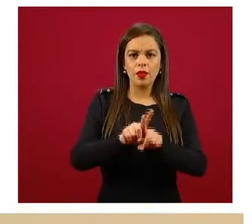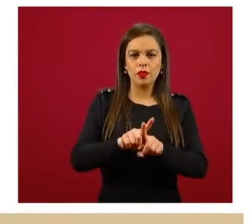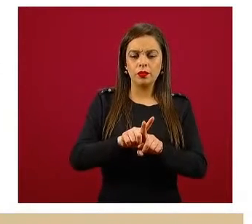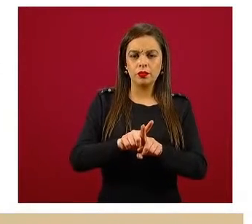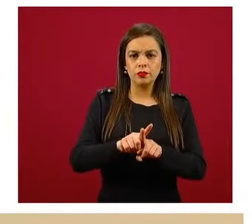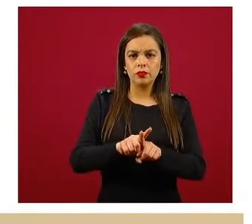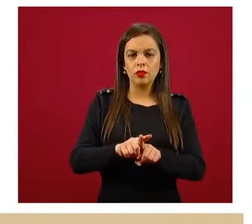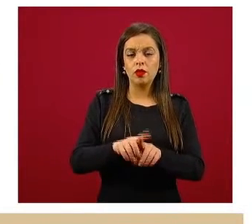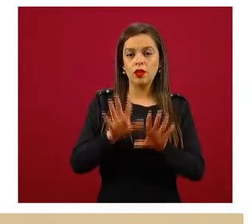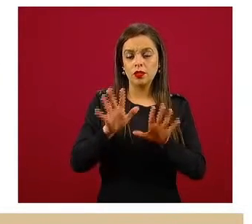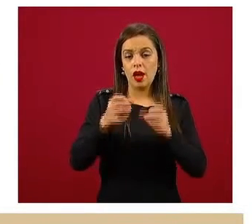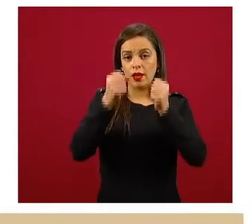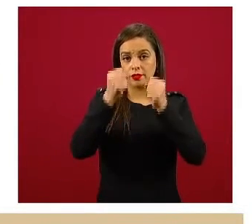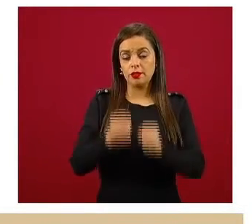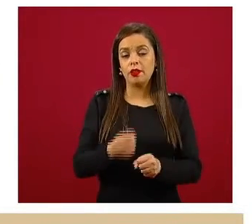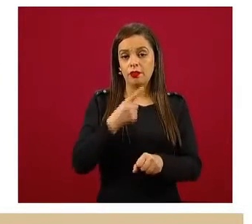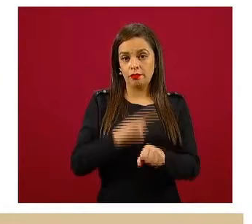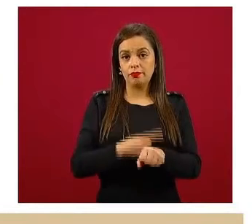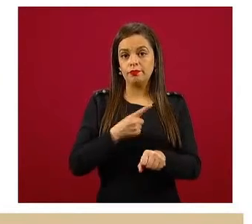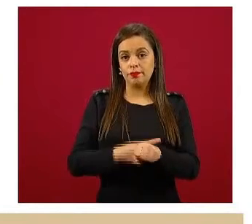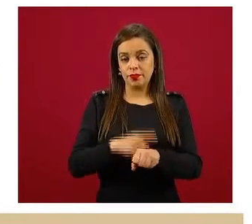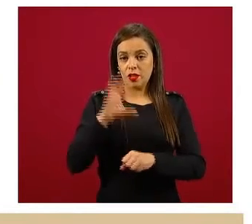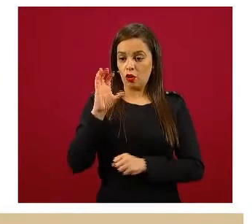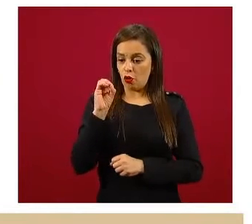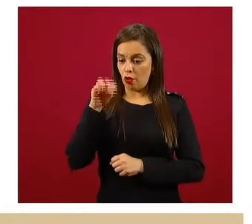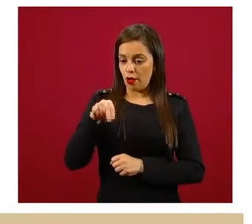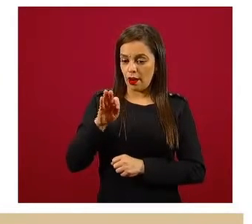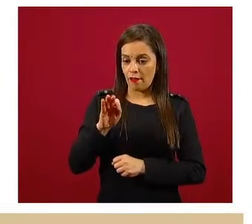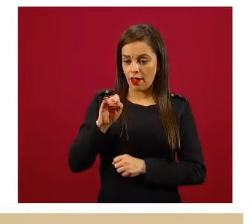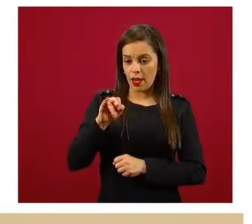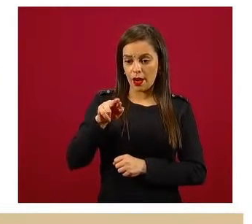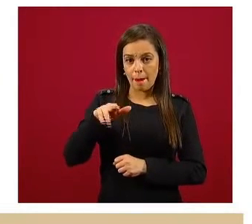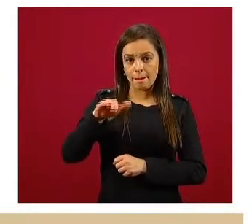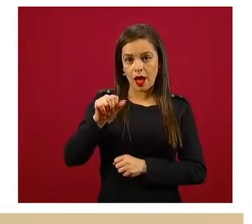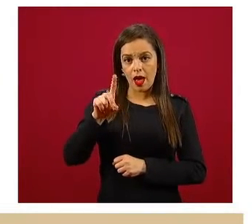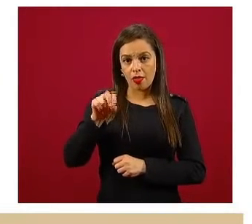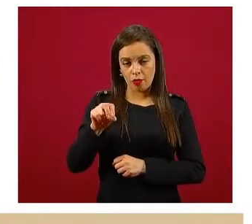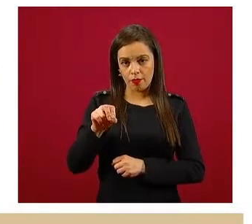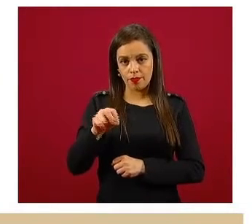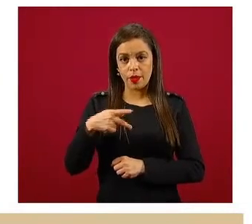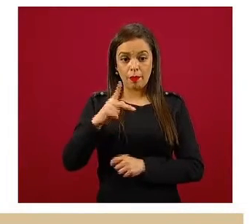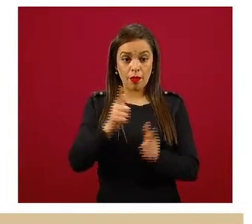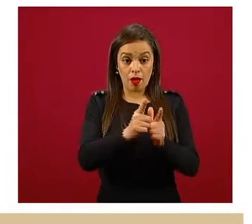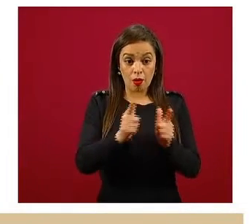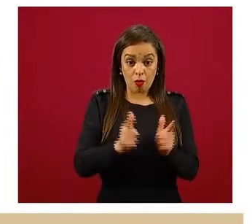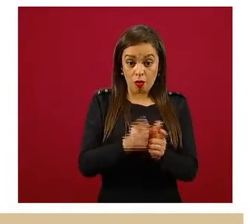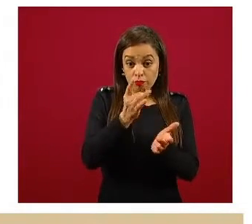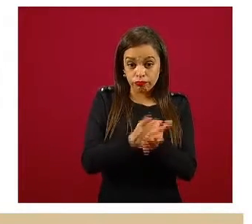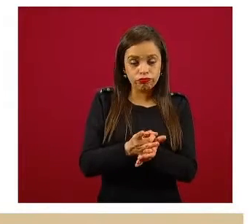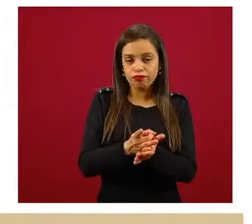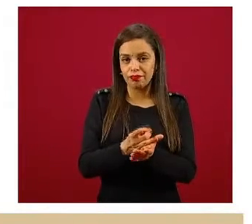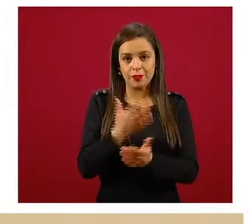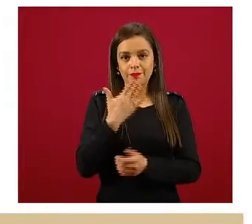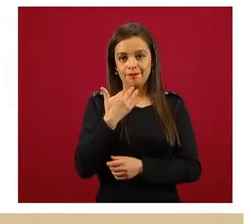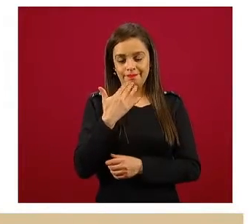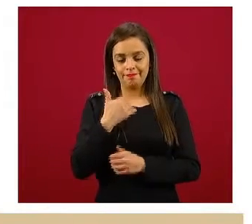casos confirmados, ¿no? No hay una predisposición a algún grupo como tal. En la siguiente